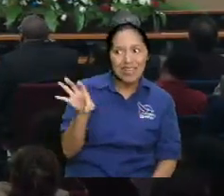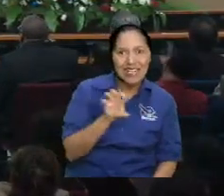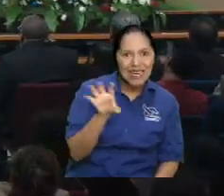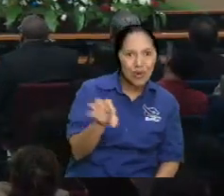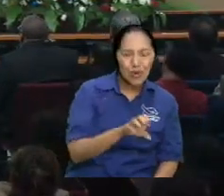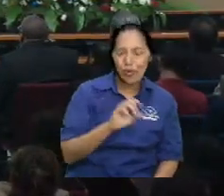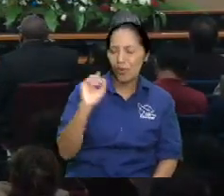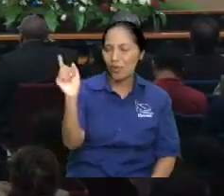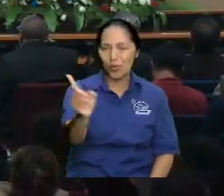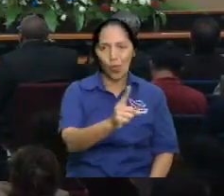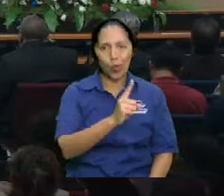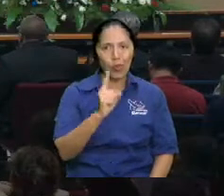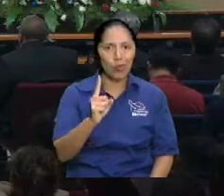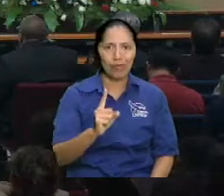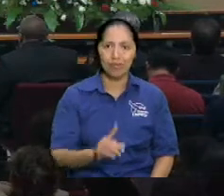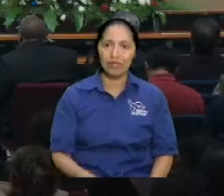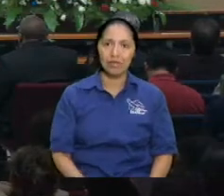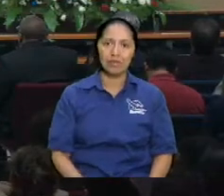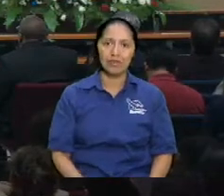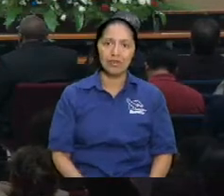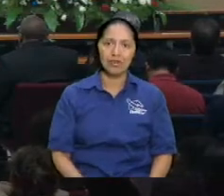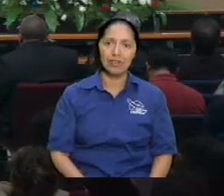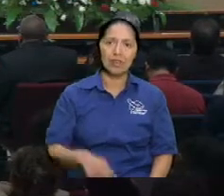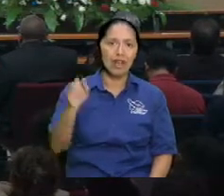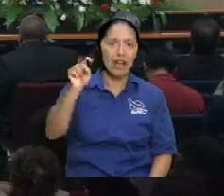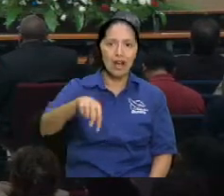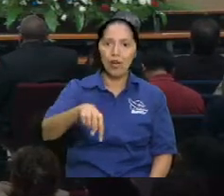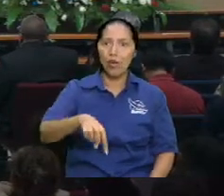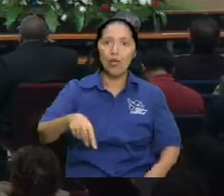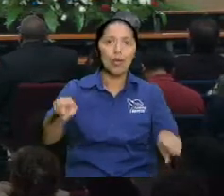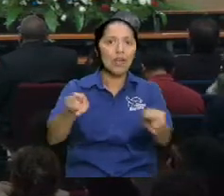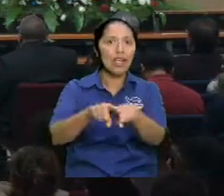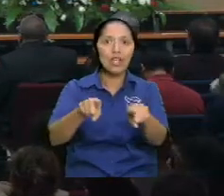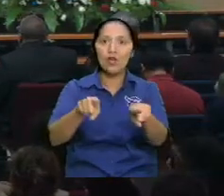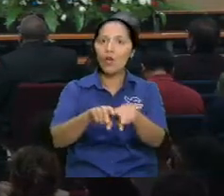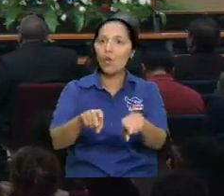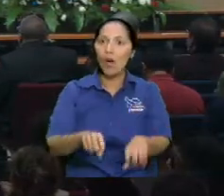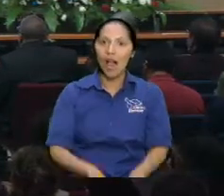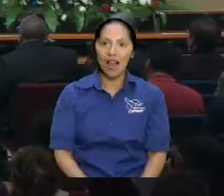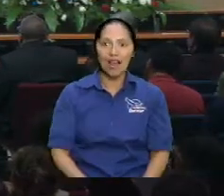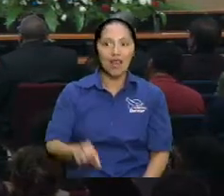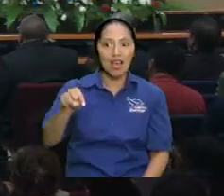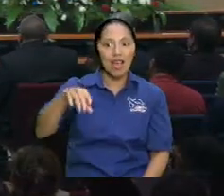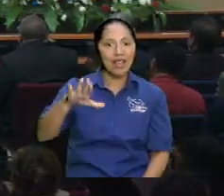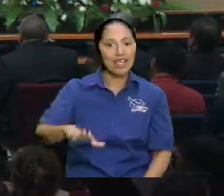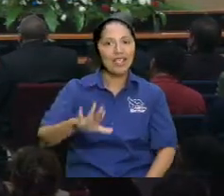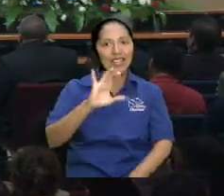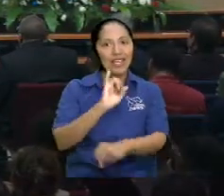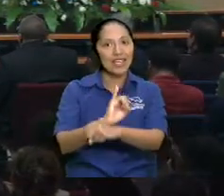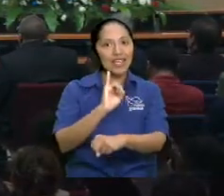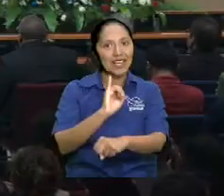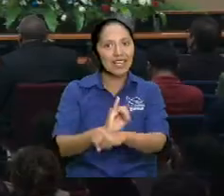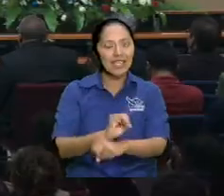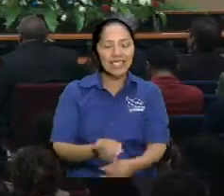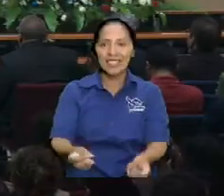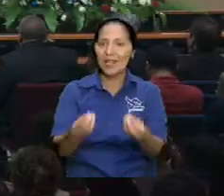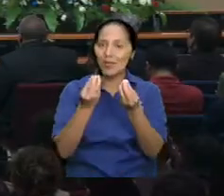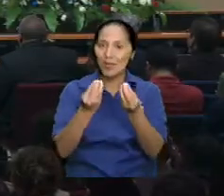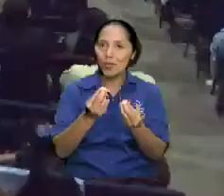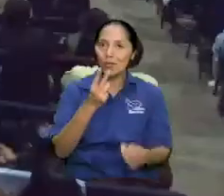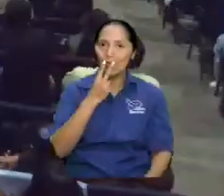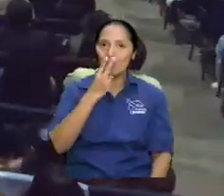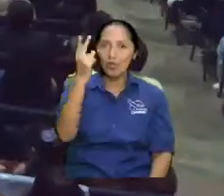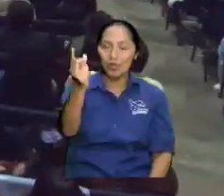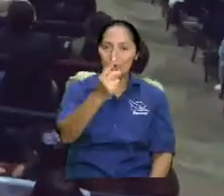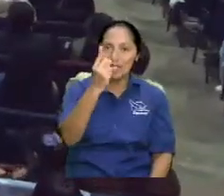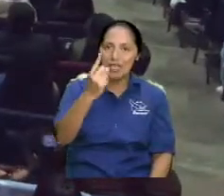¿cuánto pueblo de Dios está a 3 menos cuartillo? Y mi pregunta es, ¿será que Dios